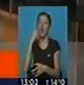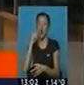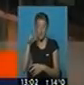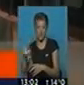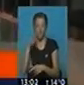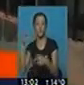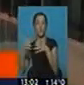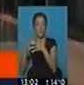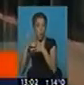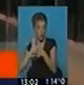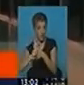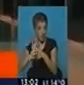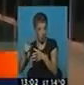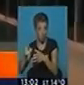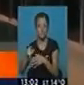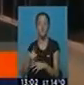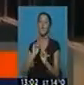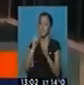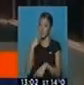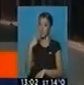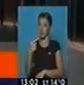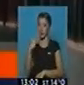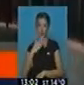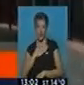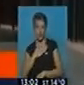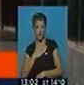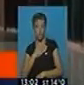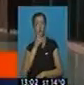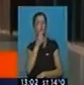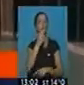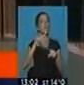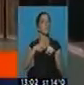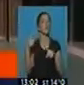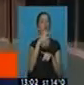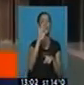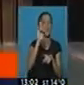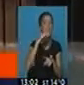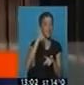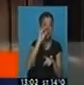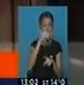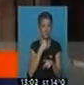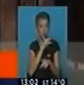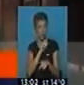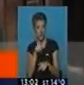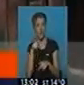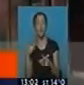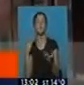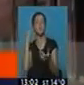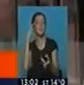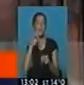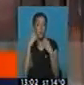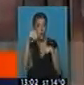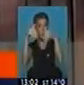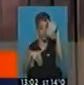conservador, él dijo incluso que él no apoya el impeachment en Brasil, que lo que quiere es elecciones, junto con esa frase del ejército que mencionaban